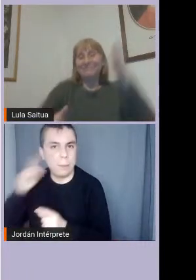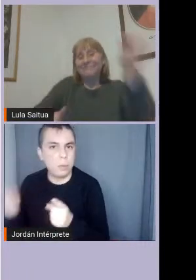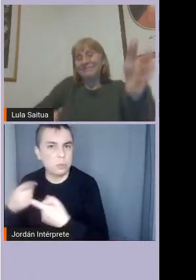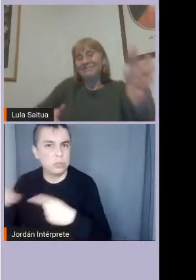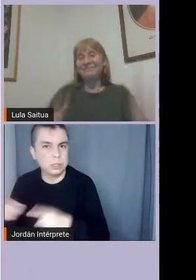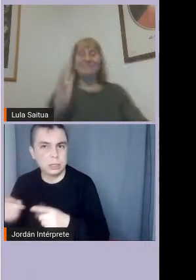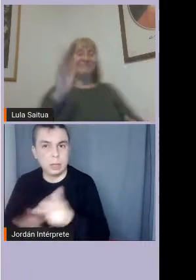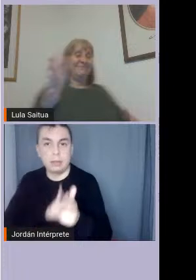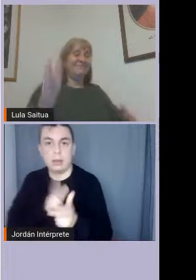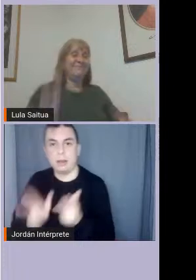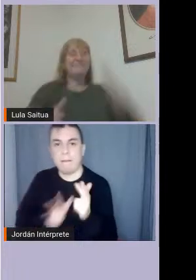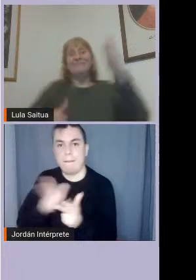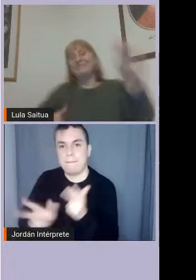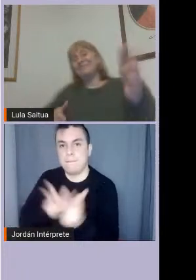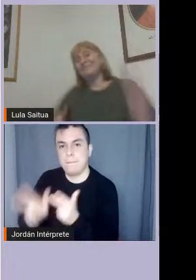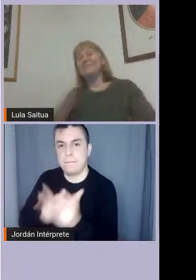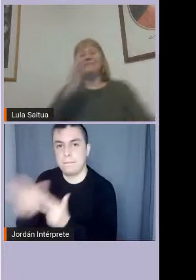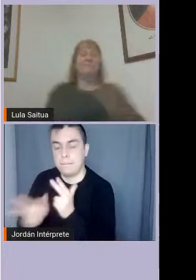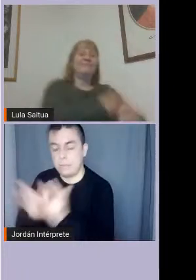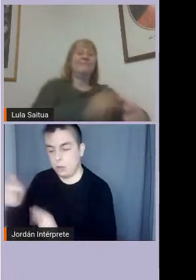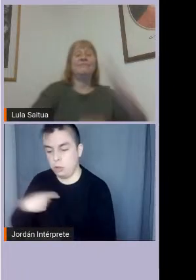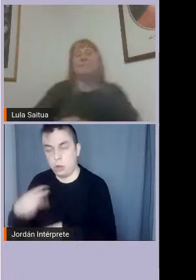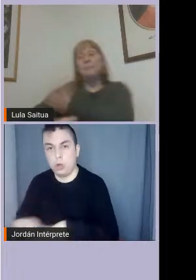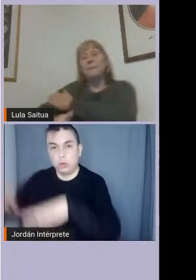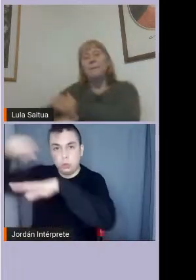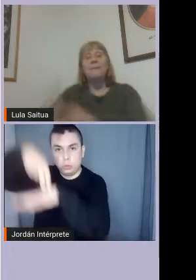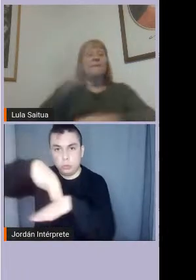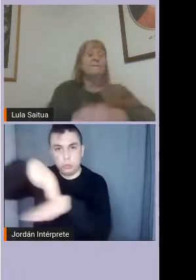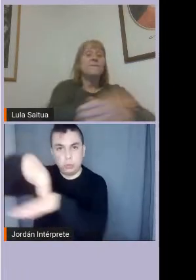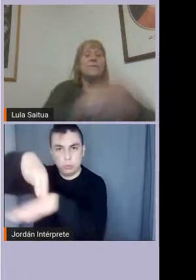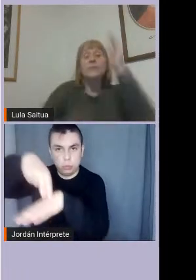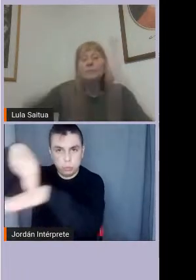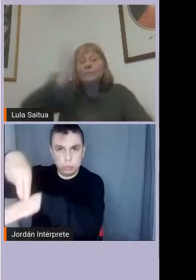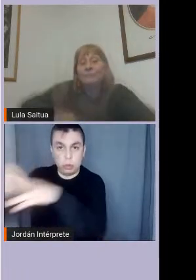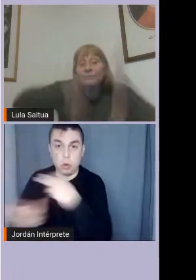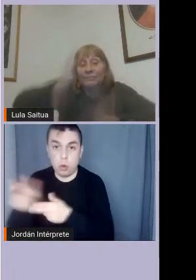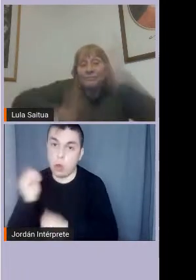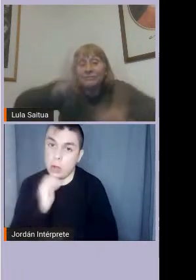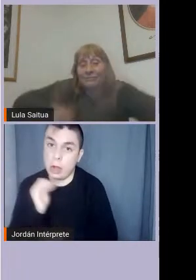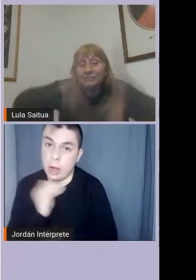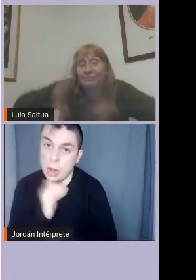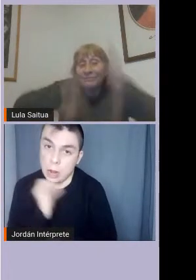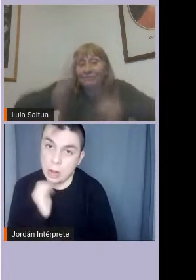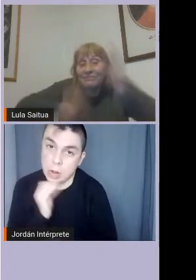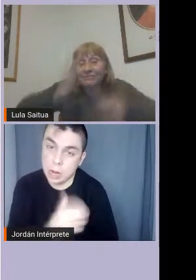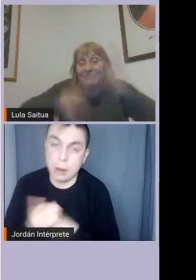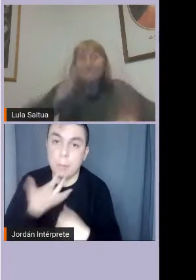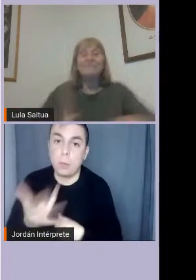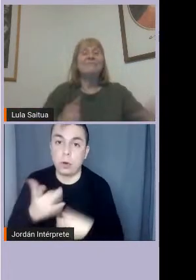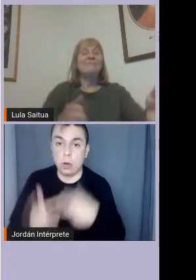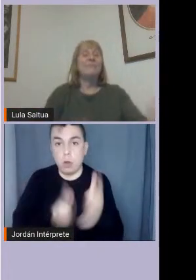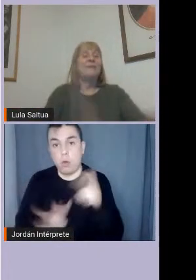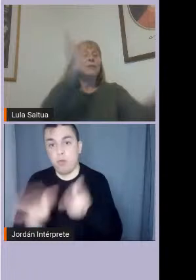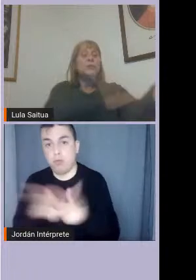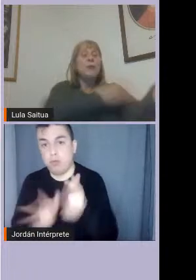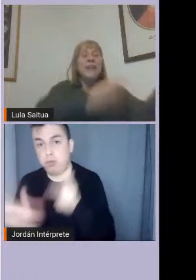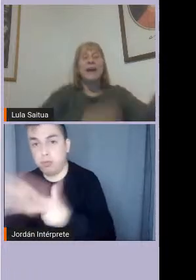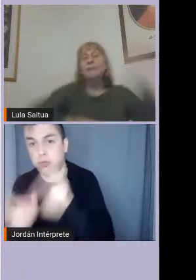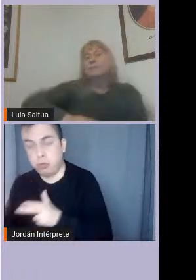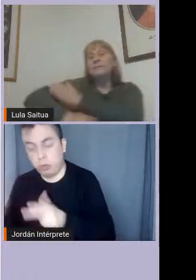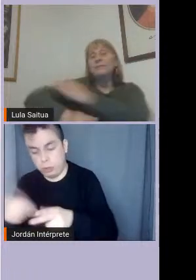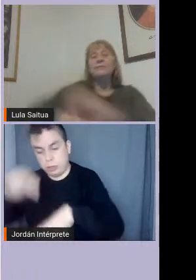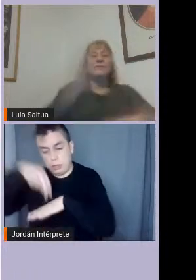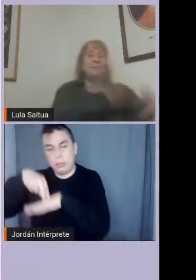En el tren, voy subiendo hasta el andén. Rapidito subo al carro que se va veloz. Voy saliendo de